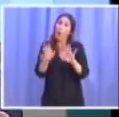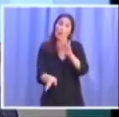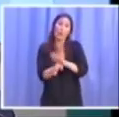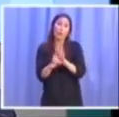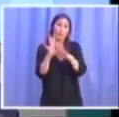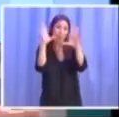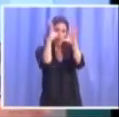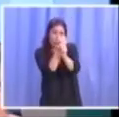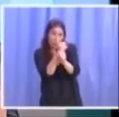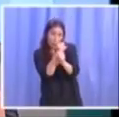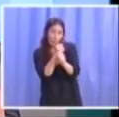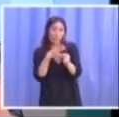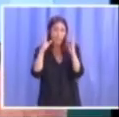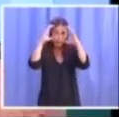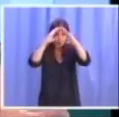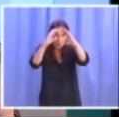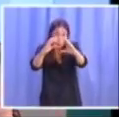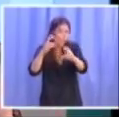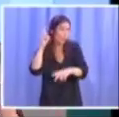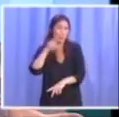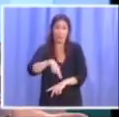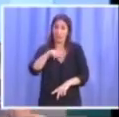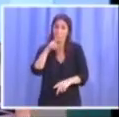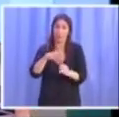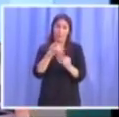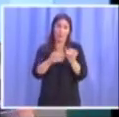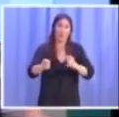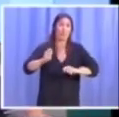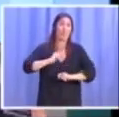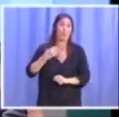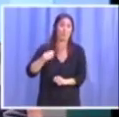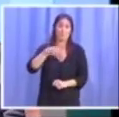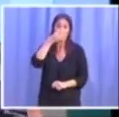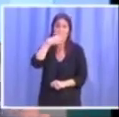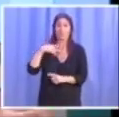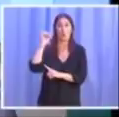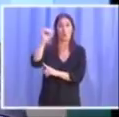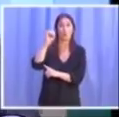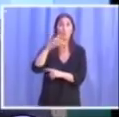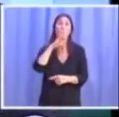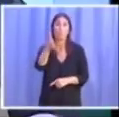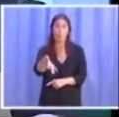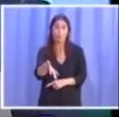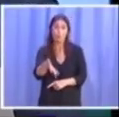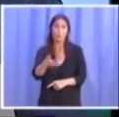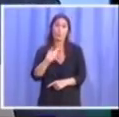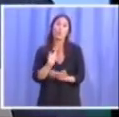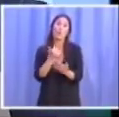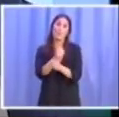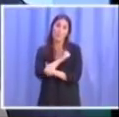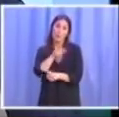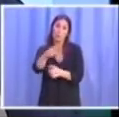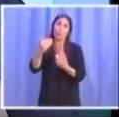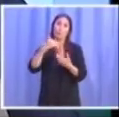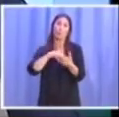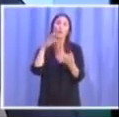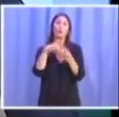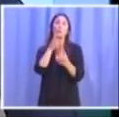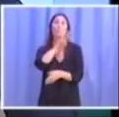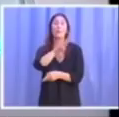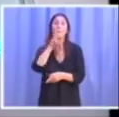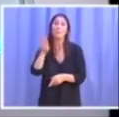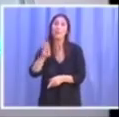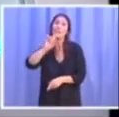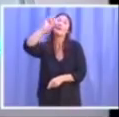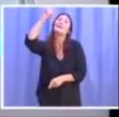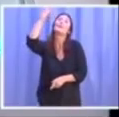en la oscuridad y en el túnel al que nos ha llevado el socialismo y el comunismo. Por lo tanto, espero que votéis al Partido Popular y